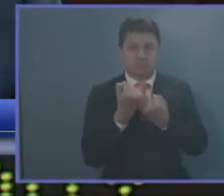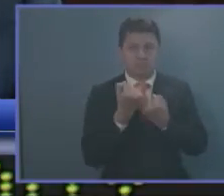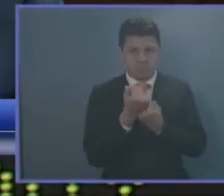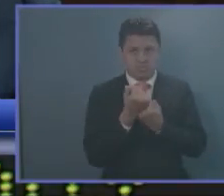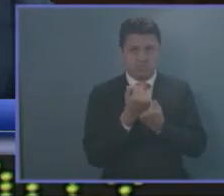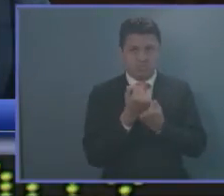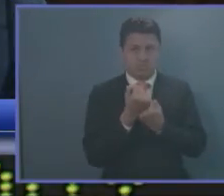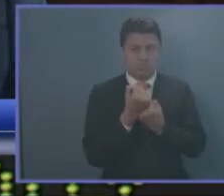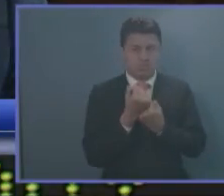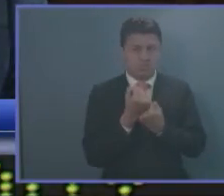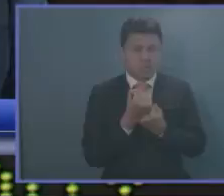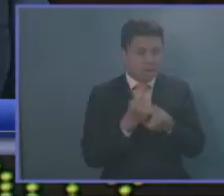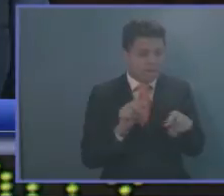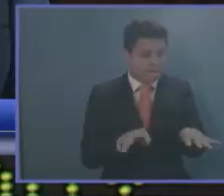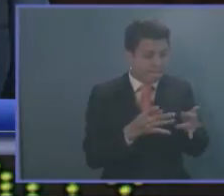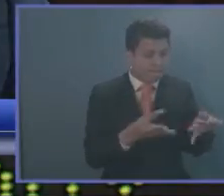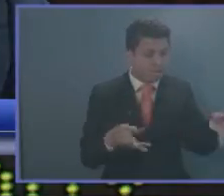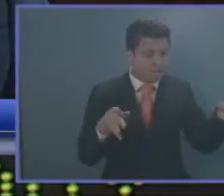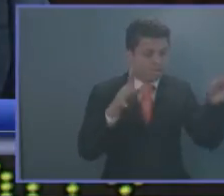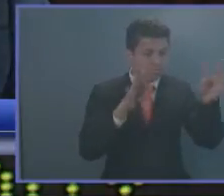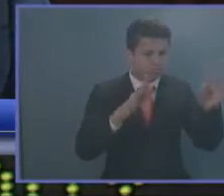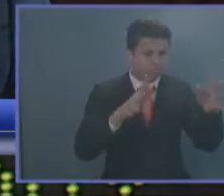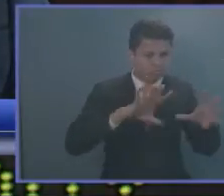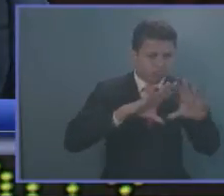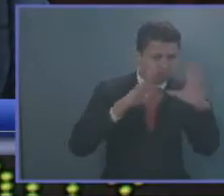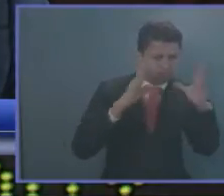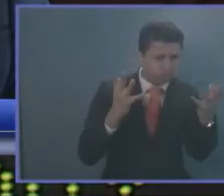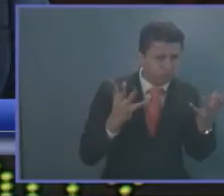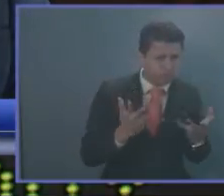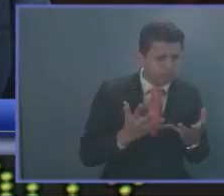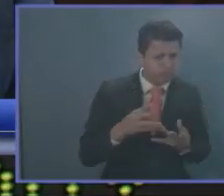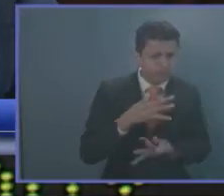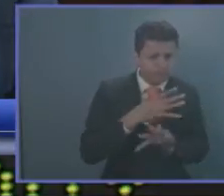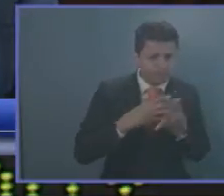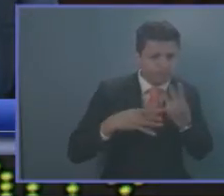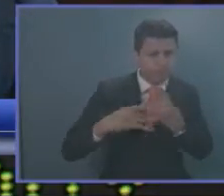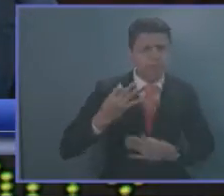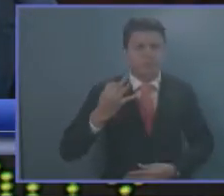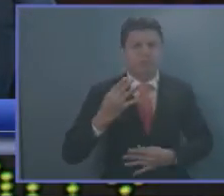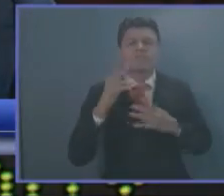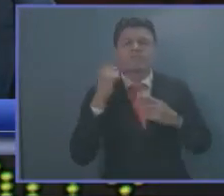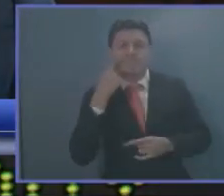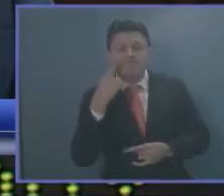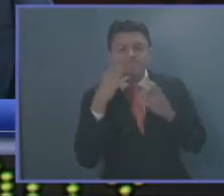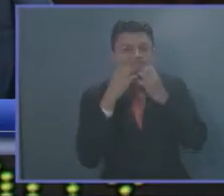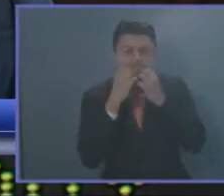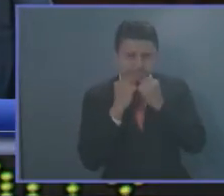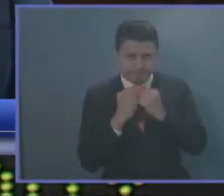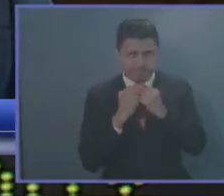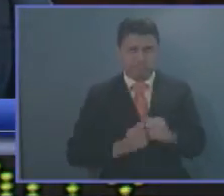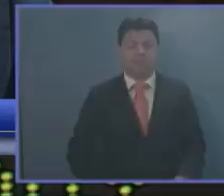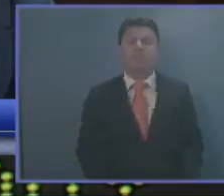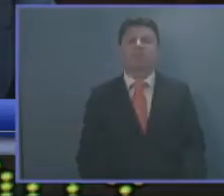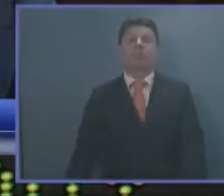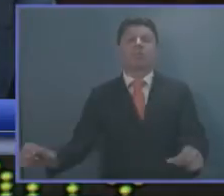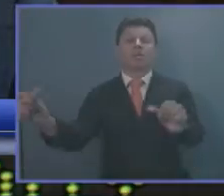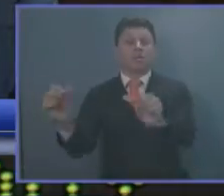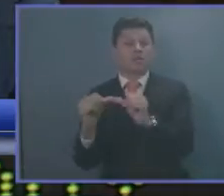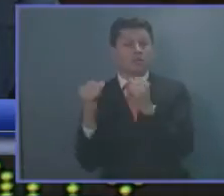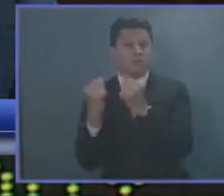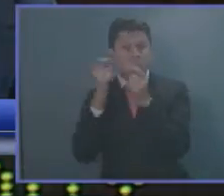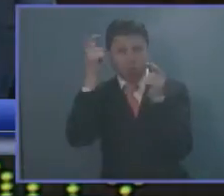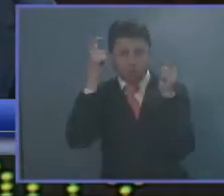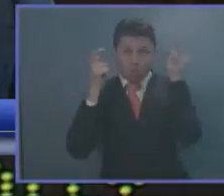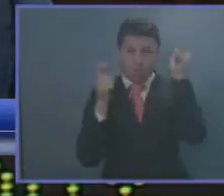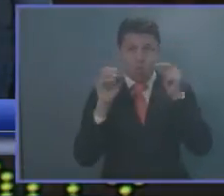al cuidado y protección del medio ambiente de forma permanente. La Organización de las Naciones Unidas celebra